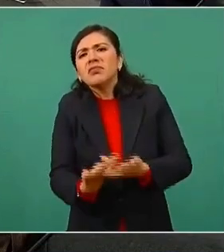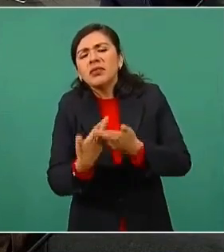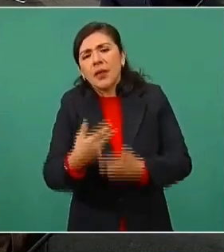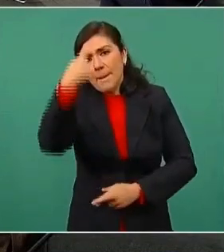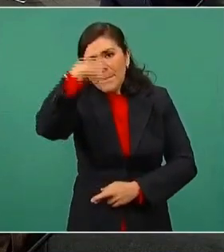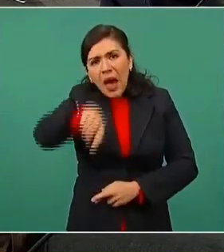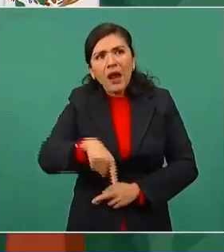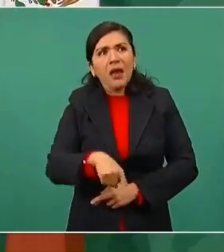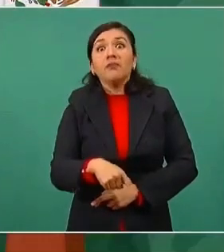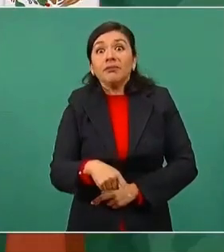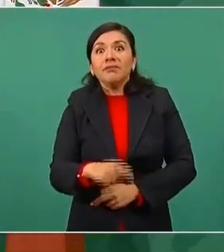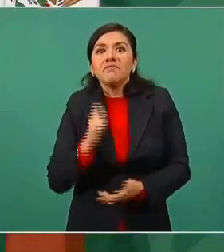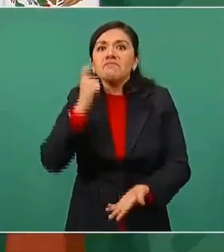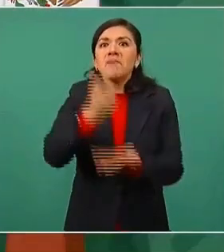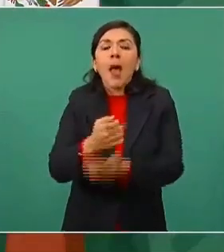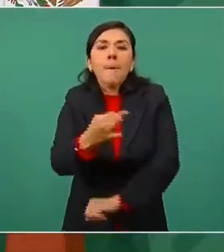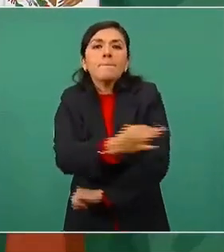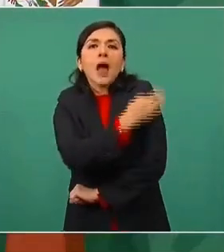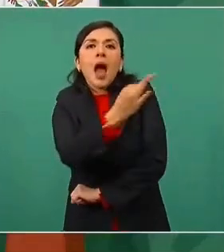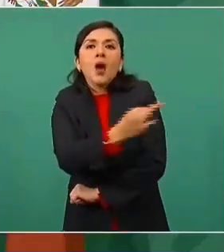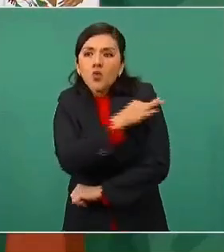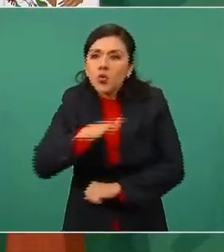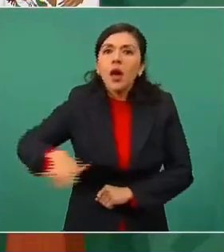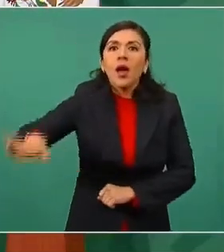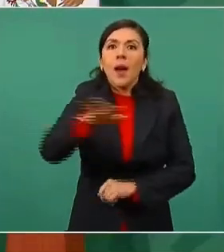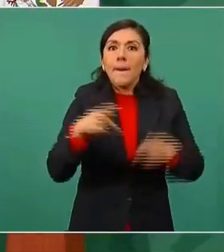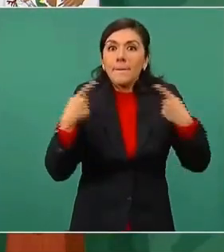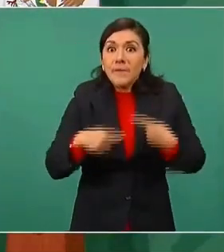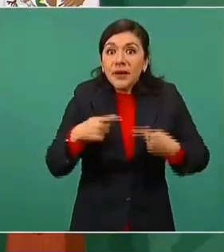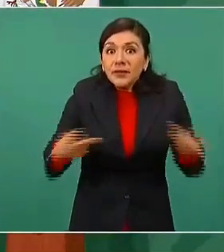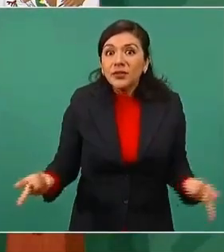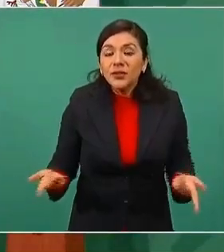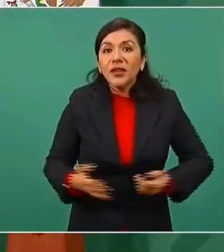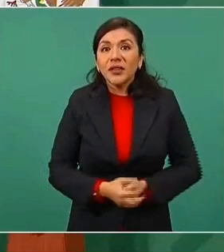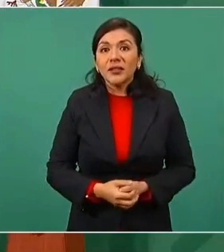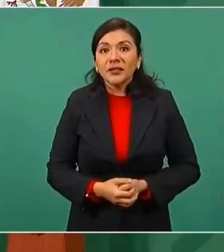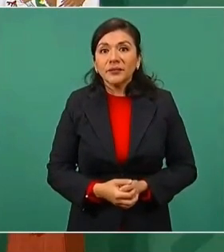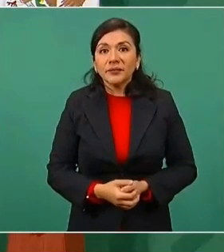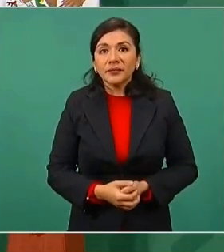para vacunar a toda la gente.